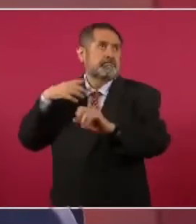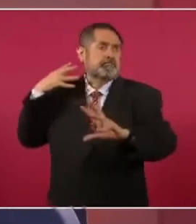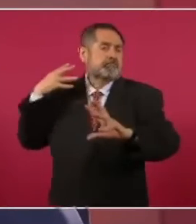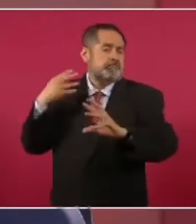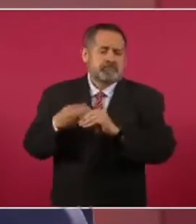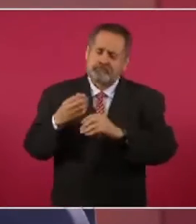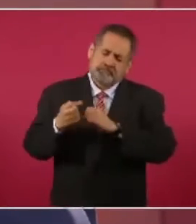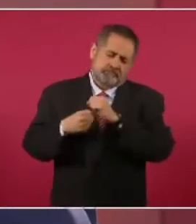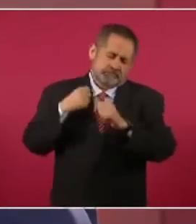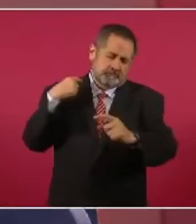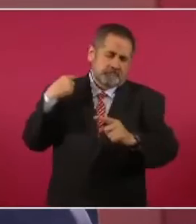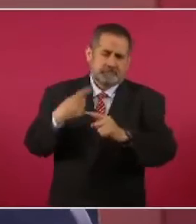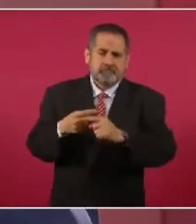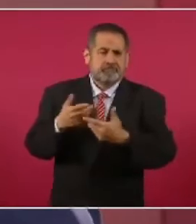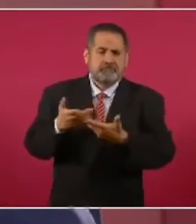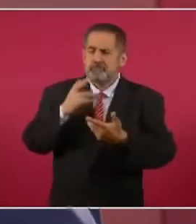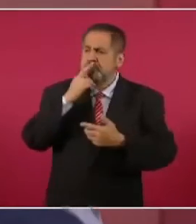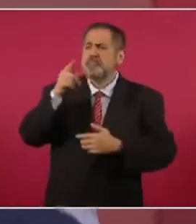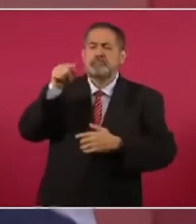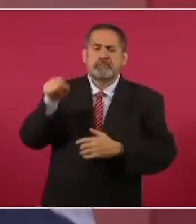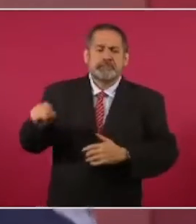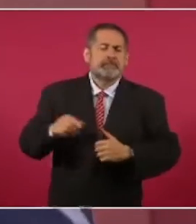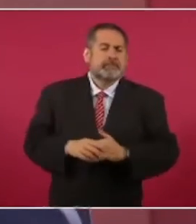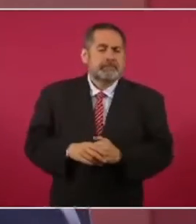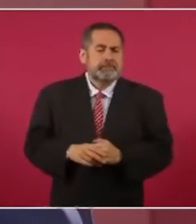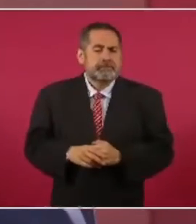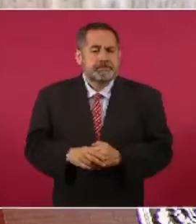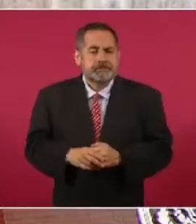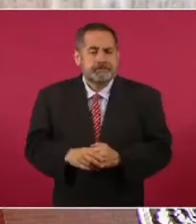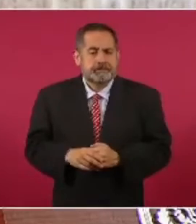tiempo y sin duda